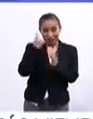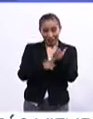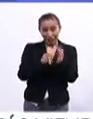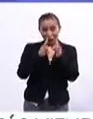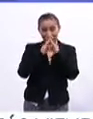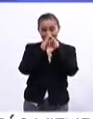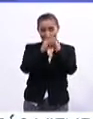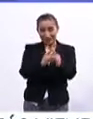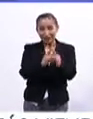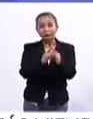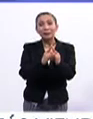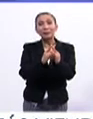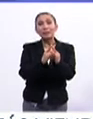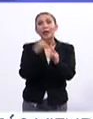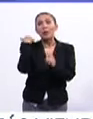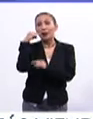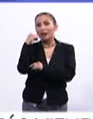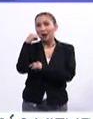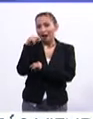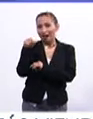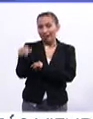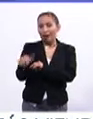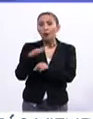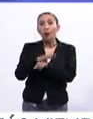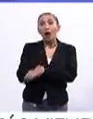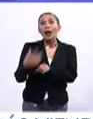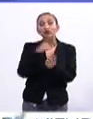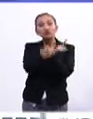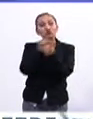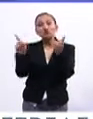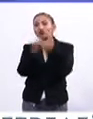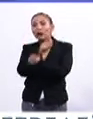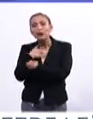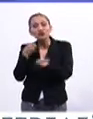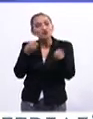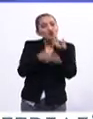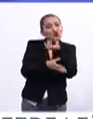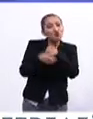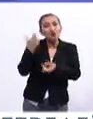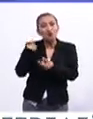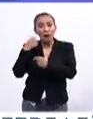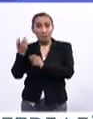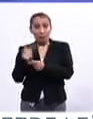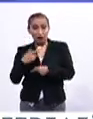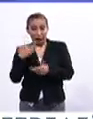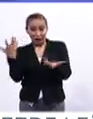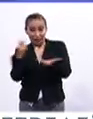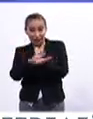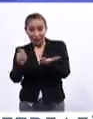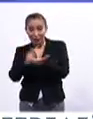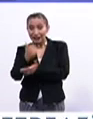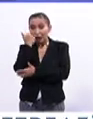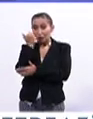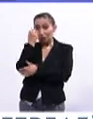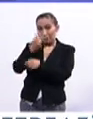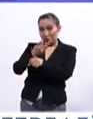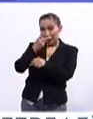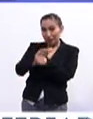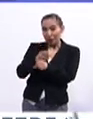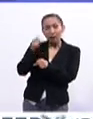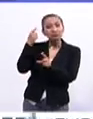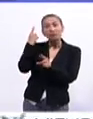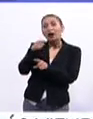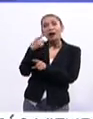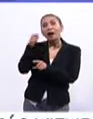este festival en Guadalajara es la convivencia y retroalimentación entre autores y estudiantes de bachillerato, con